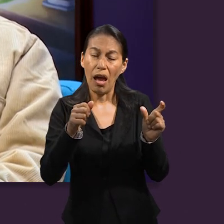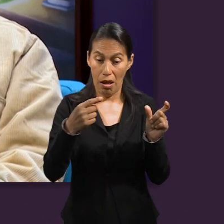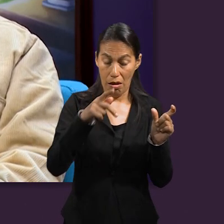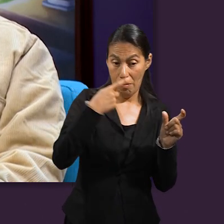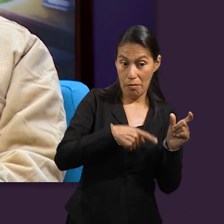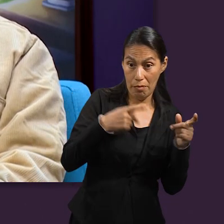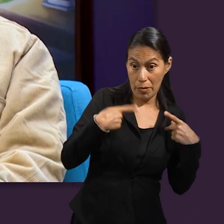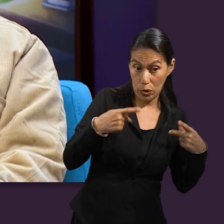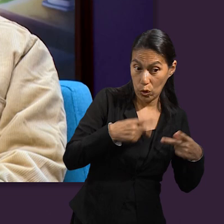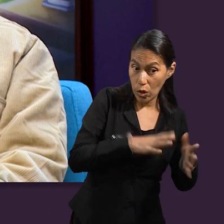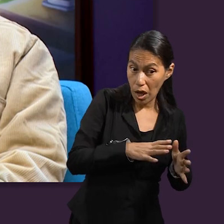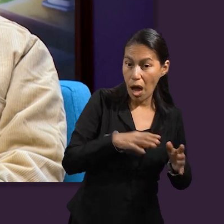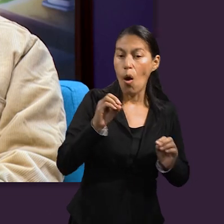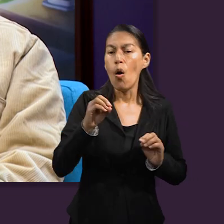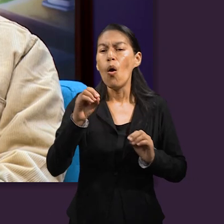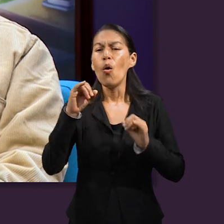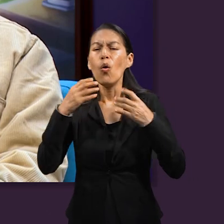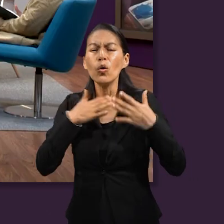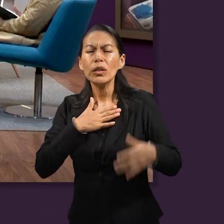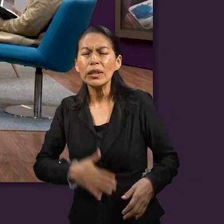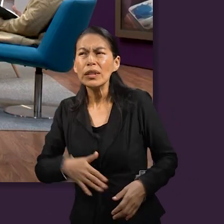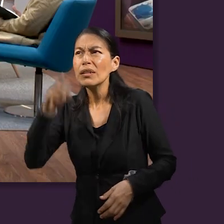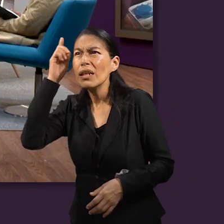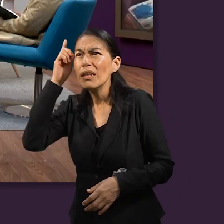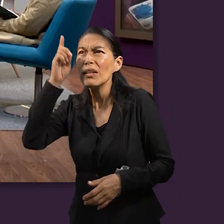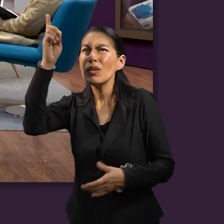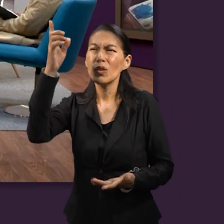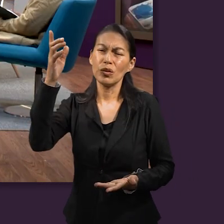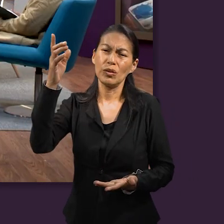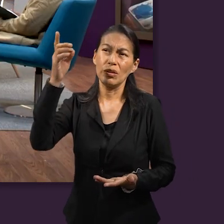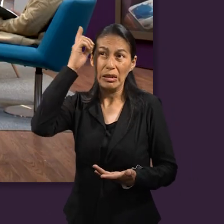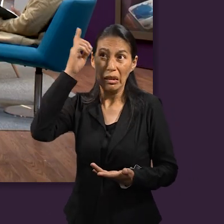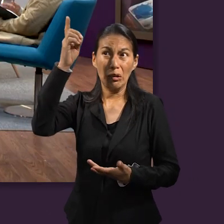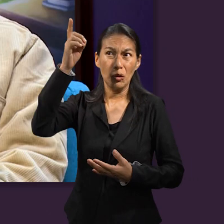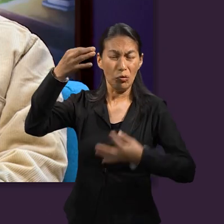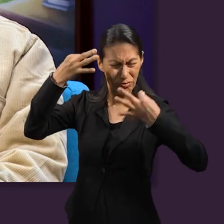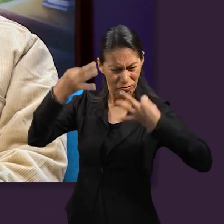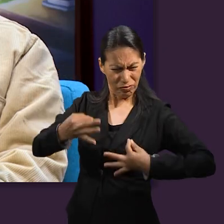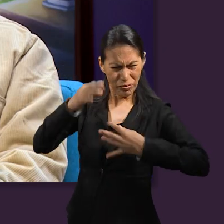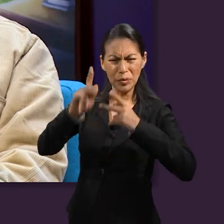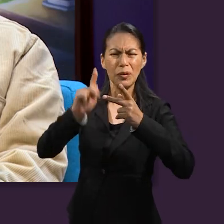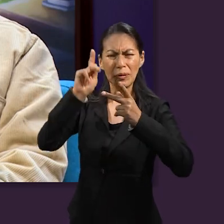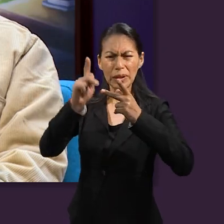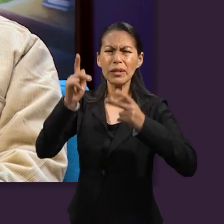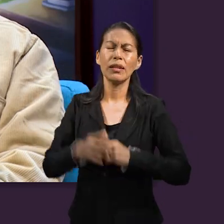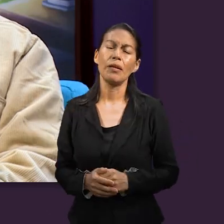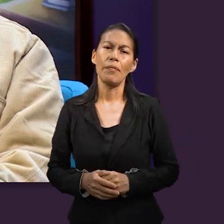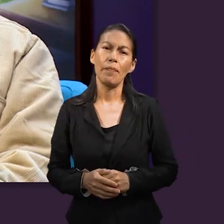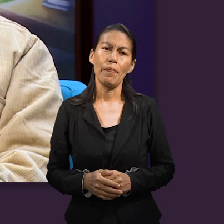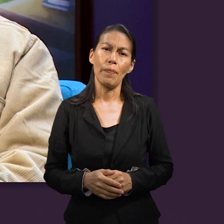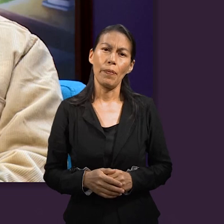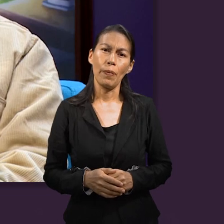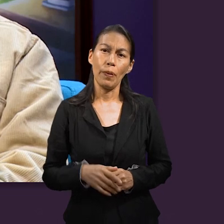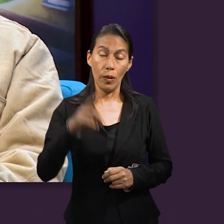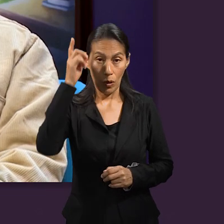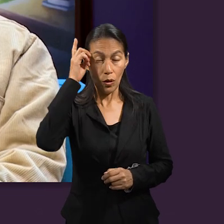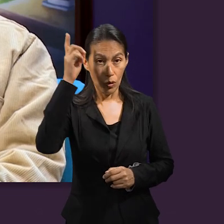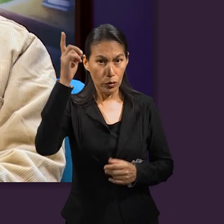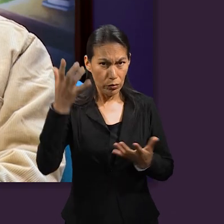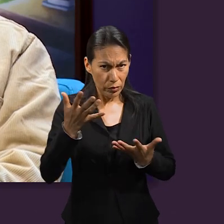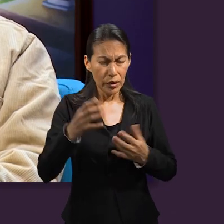además de la justicia de dios la cual es una justicia perfecta para la sociedad es entonces para los cananeos